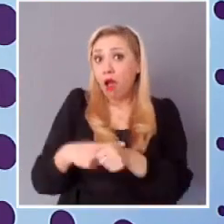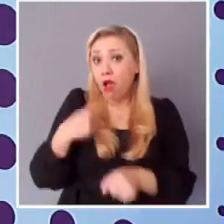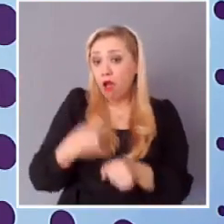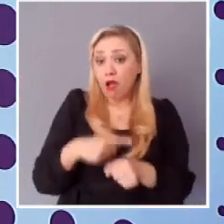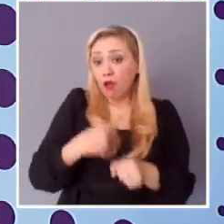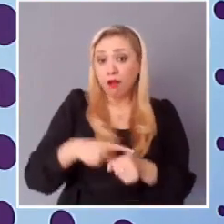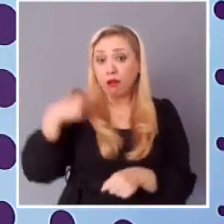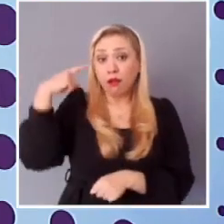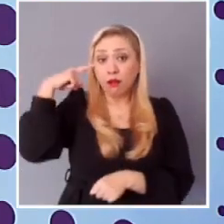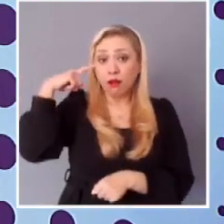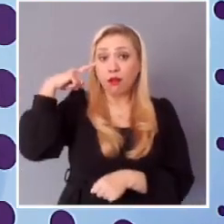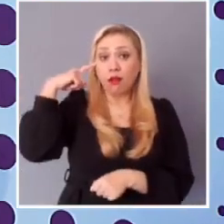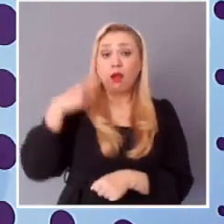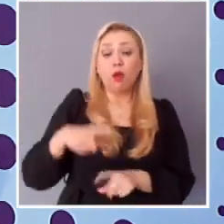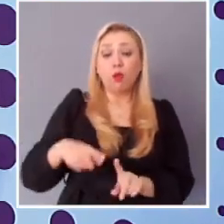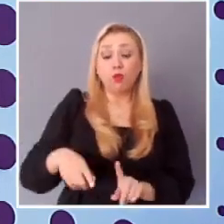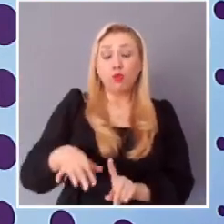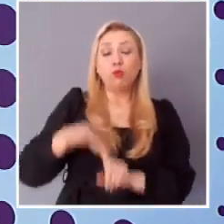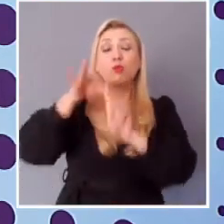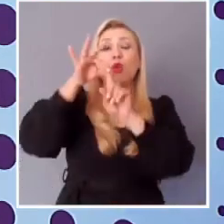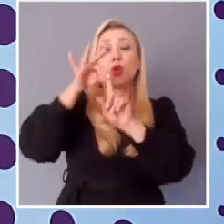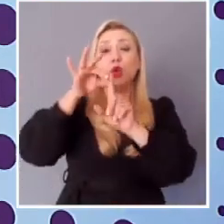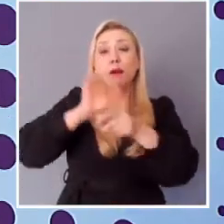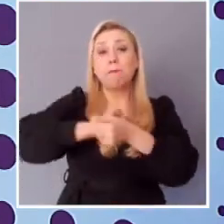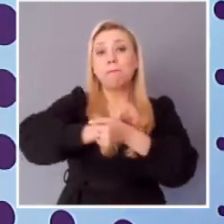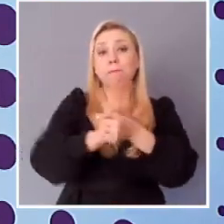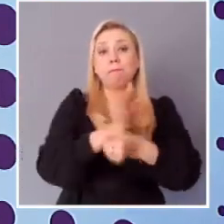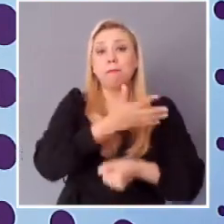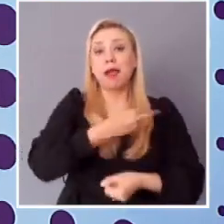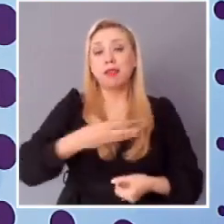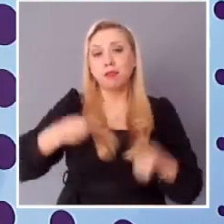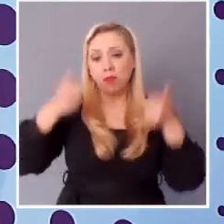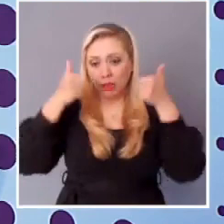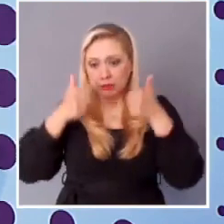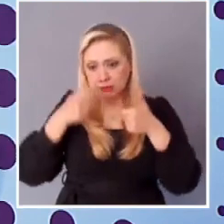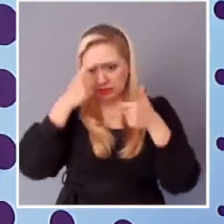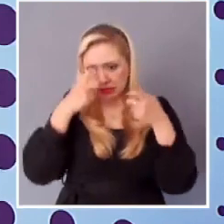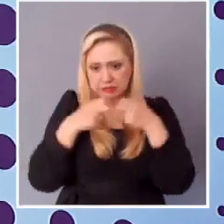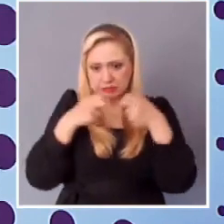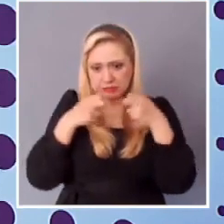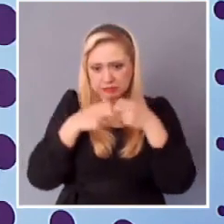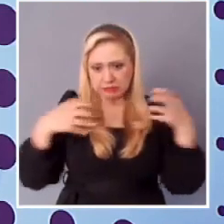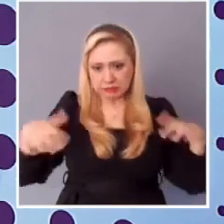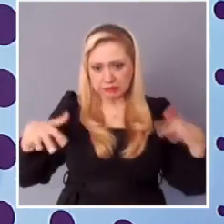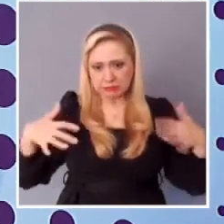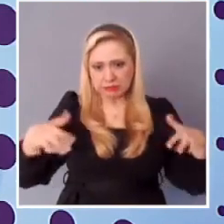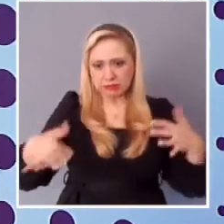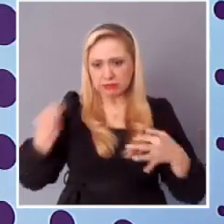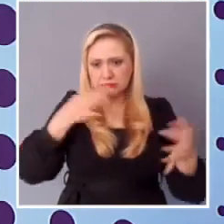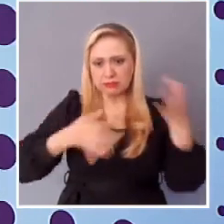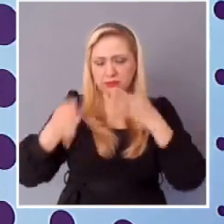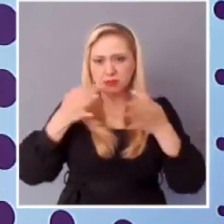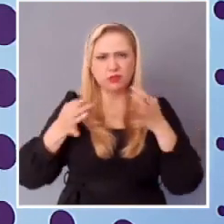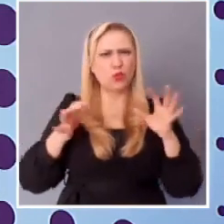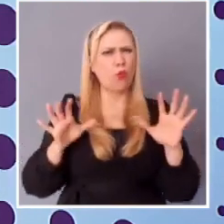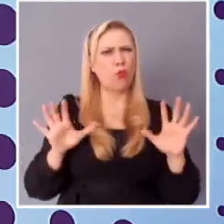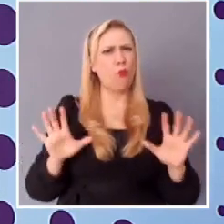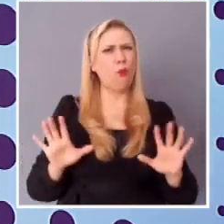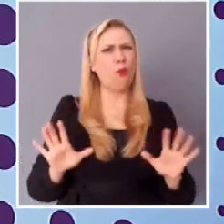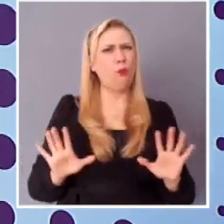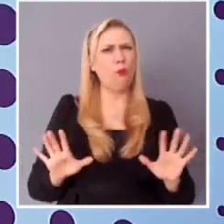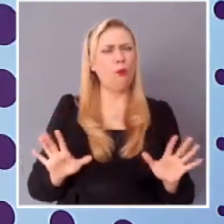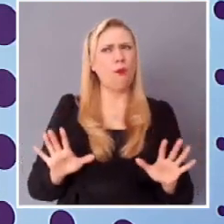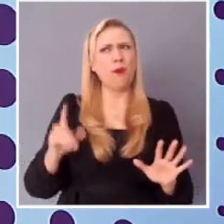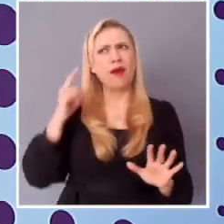que la pandemia generó en cada individuo, sino más bien rescatar en mucho la agenda social que en